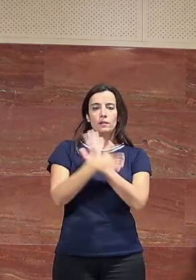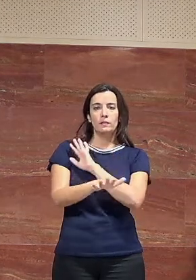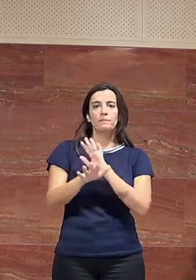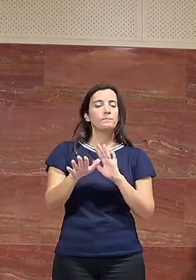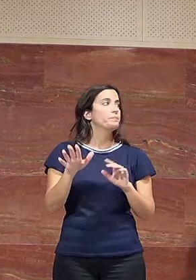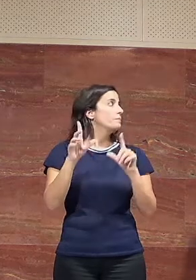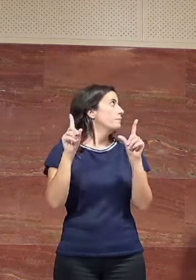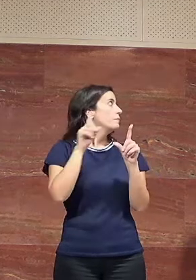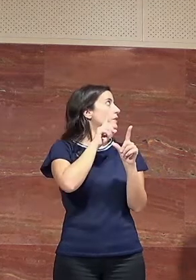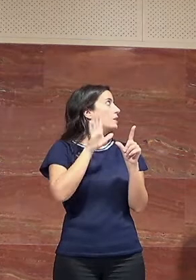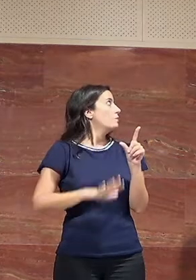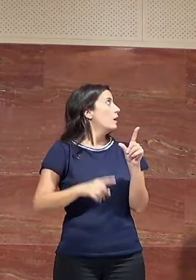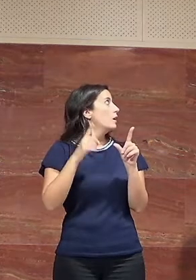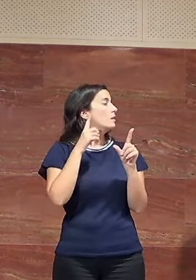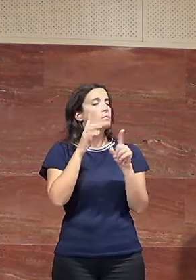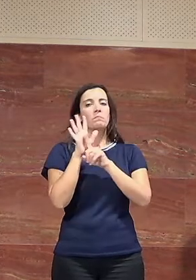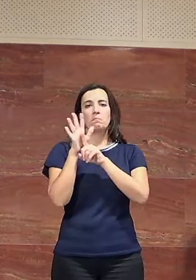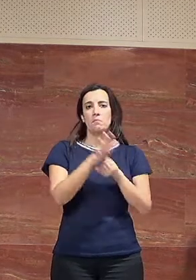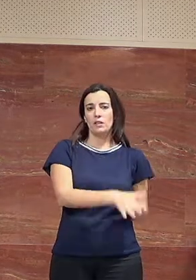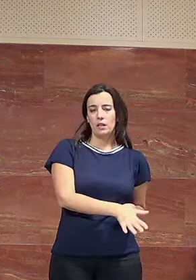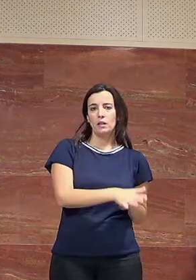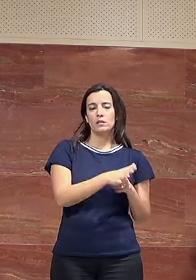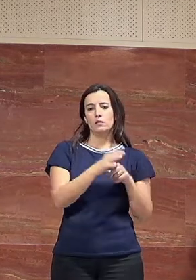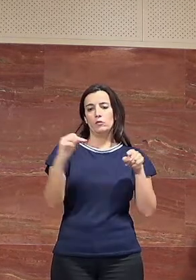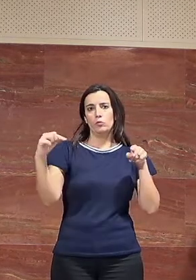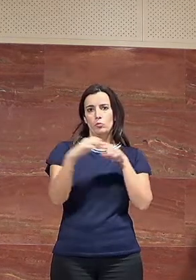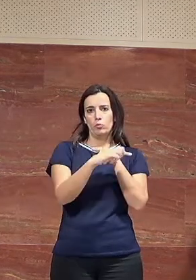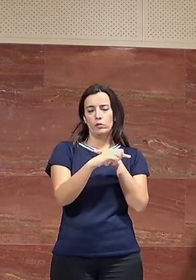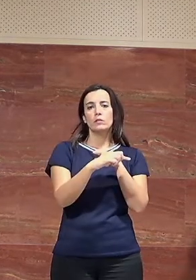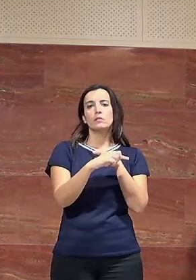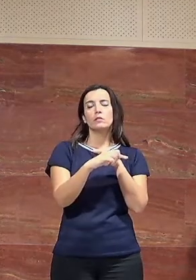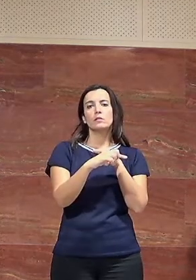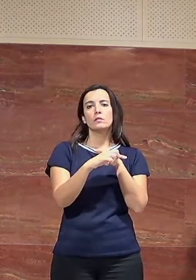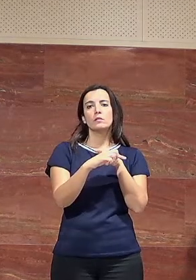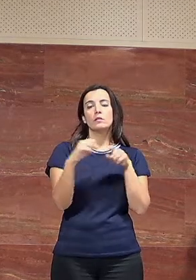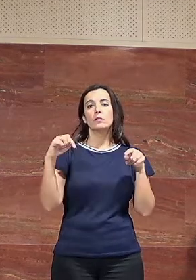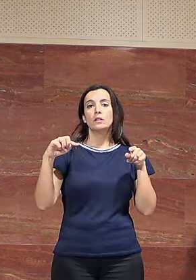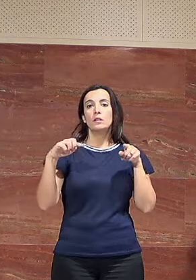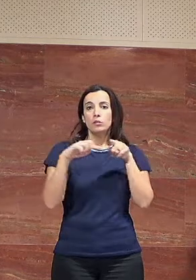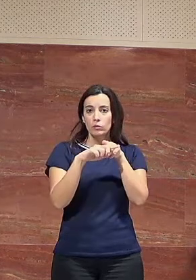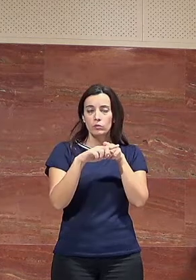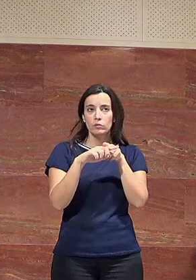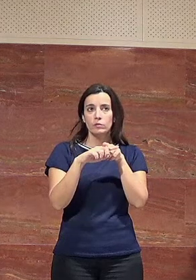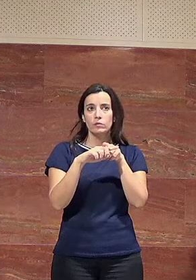se ve como un espacio marginal en el cruce de dos calles en diagonal. Se incorporan elementos de